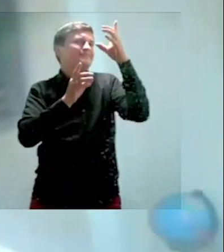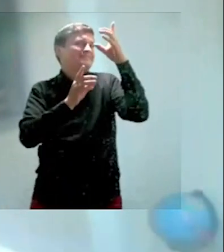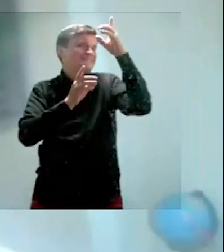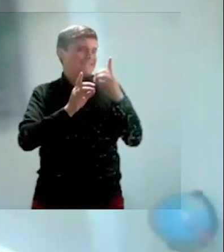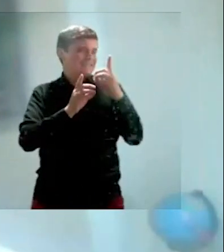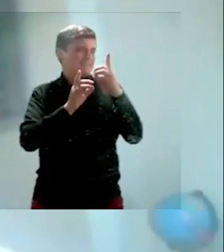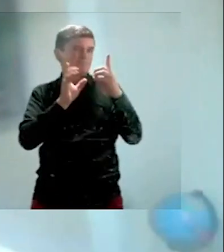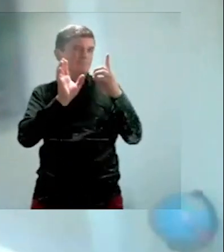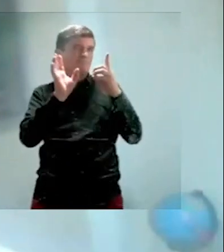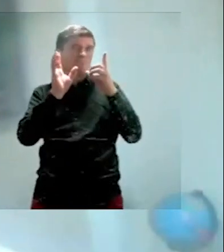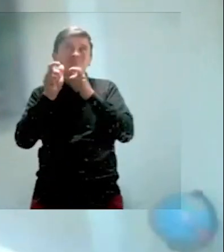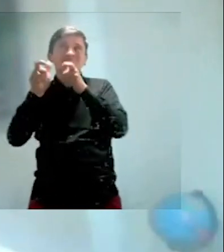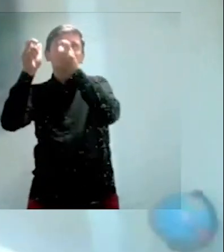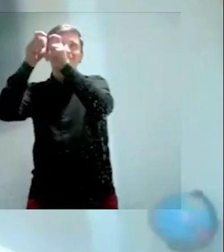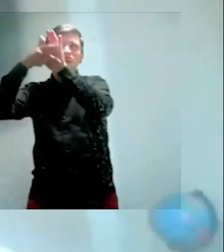en unos seguimientos